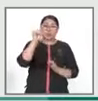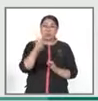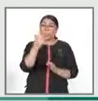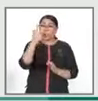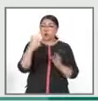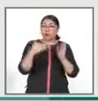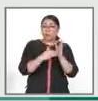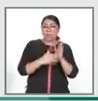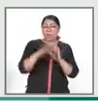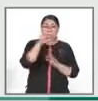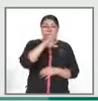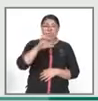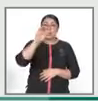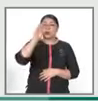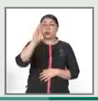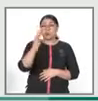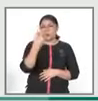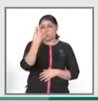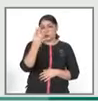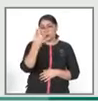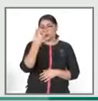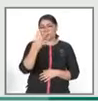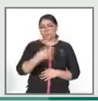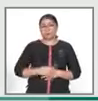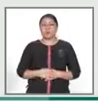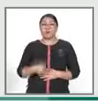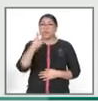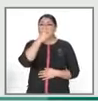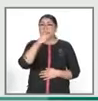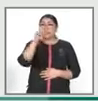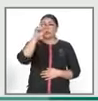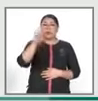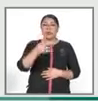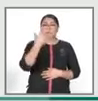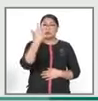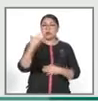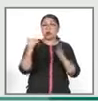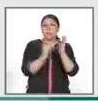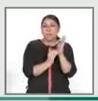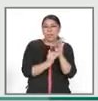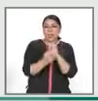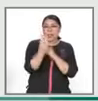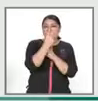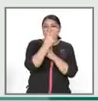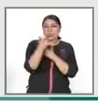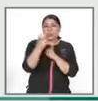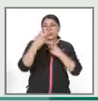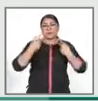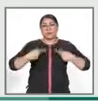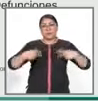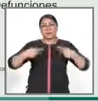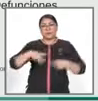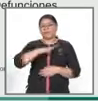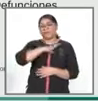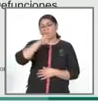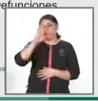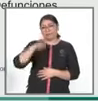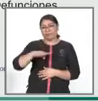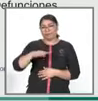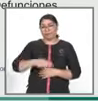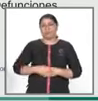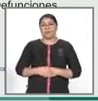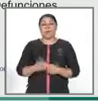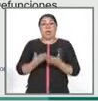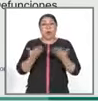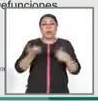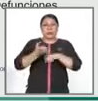17859 casos Lamentablemente 13 5200 defunciones